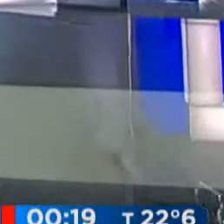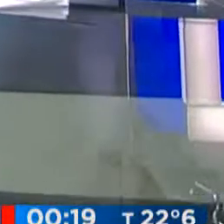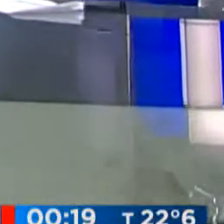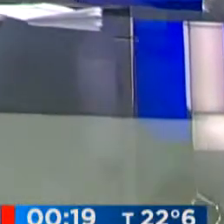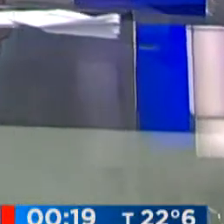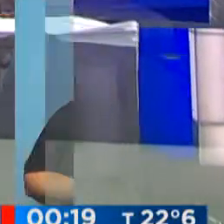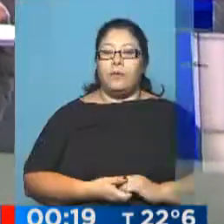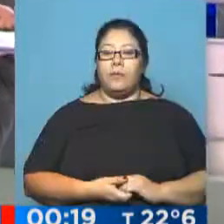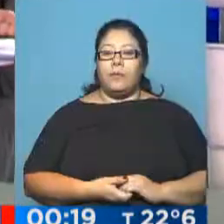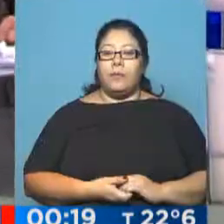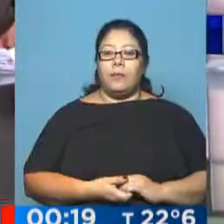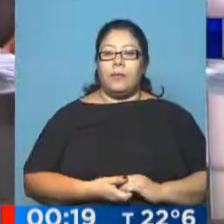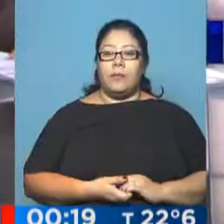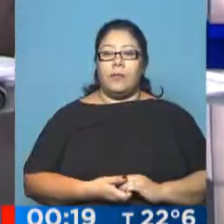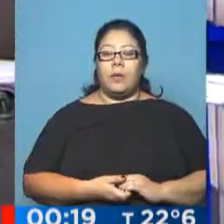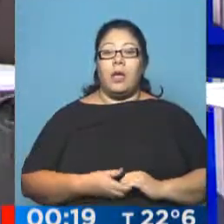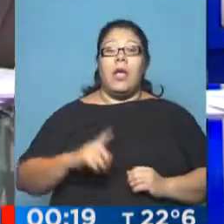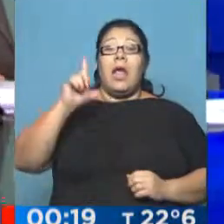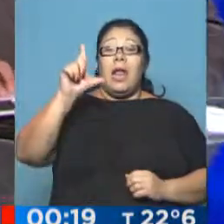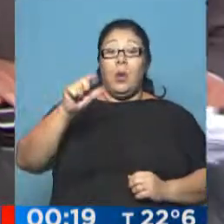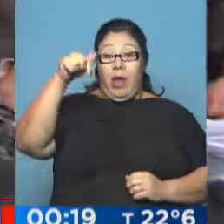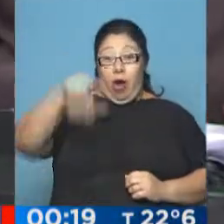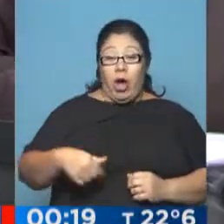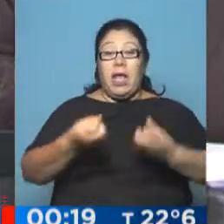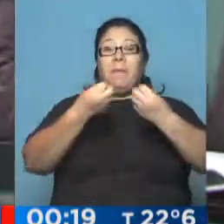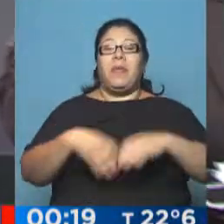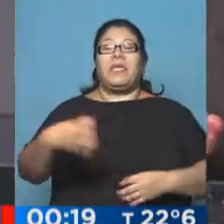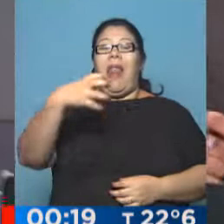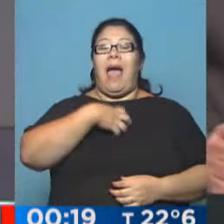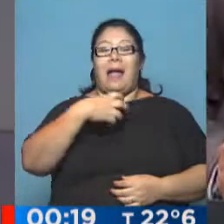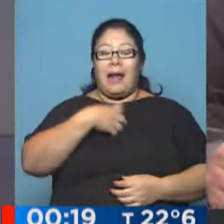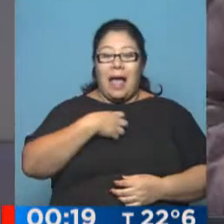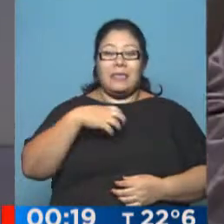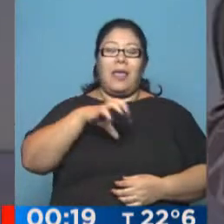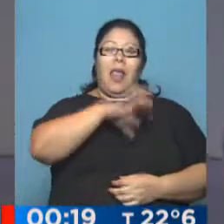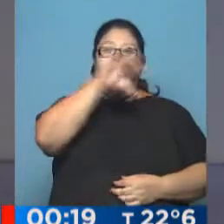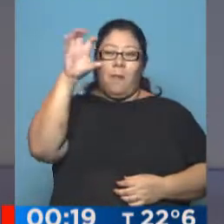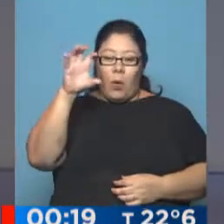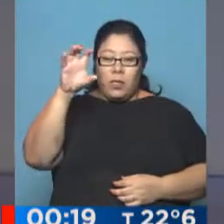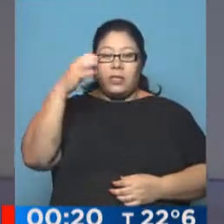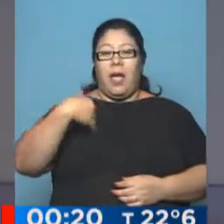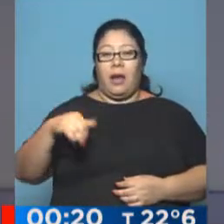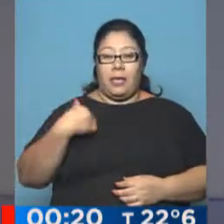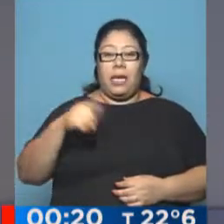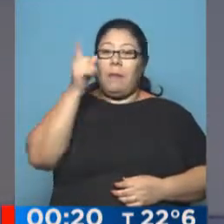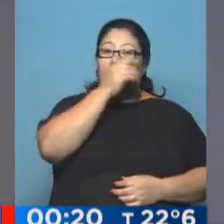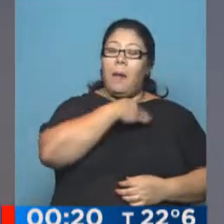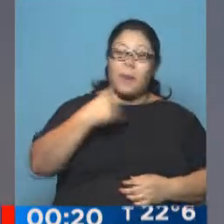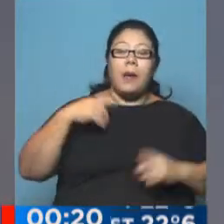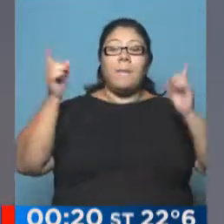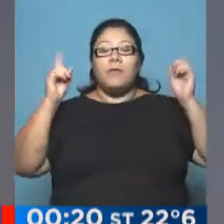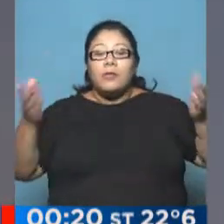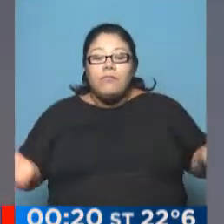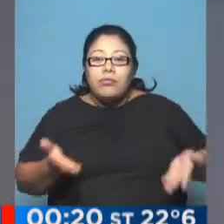Como les contamos más temprano, este lunes, hoy lunes comienzan las clases en gran parte del país y el enorme desafío de padres y docentes es motivar a los